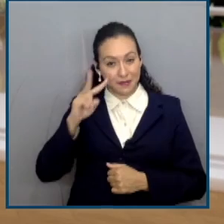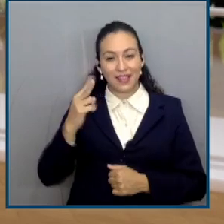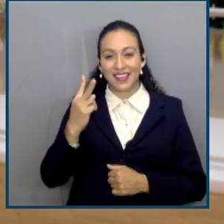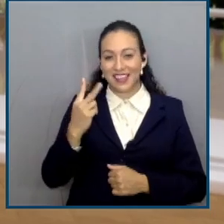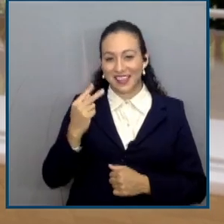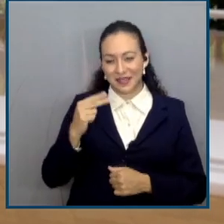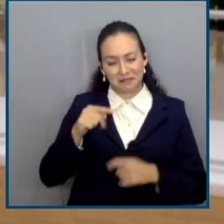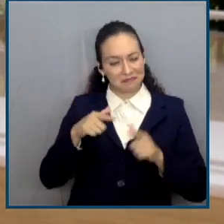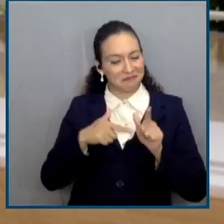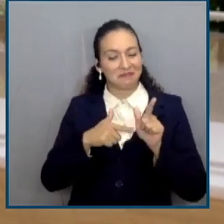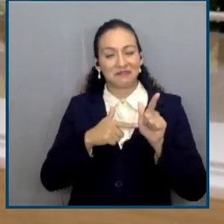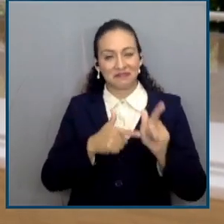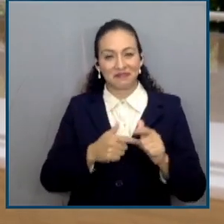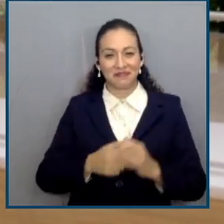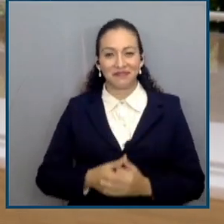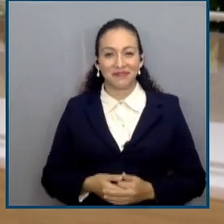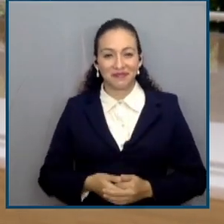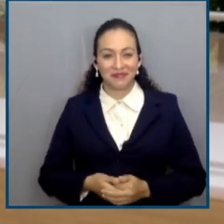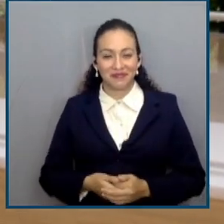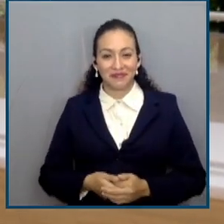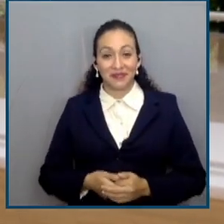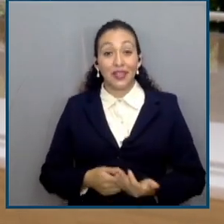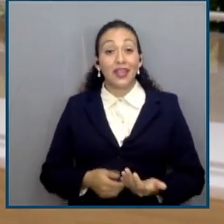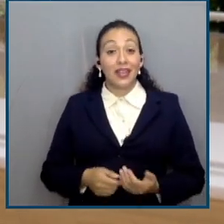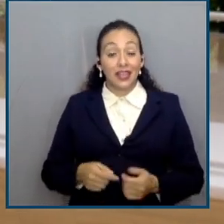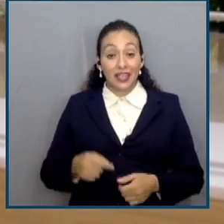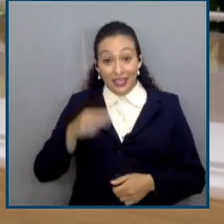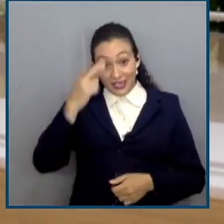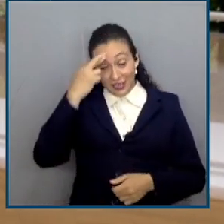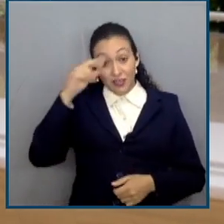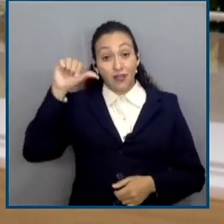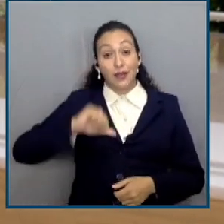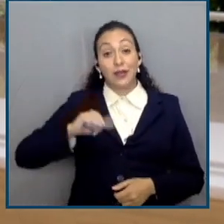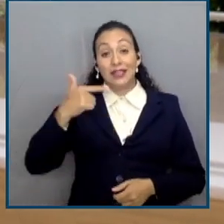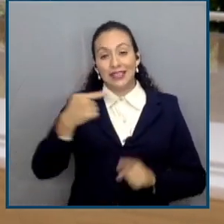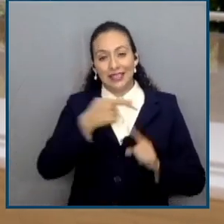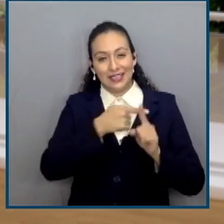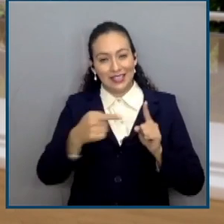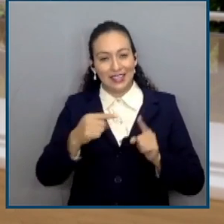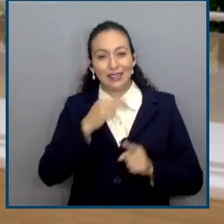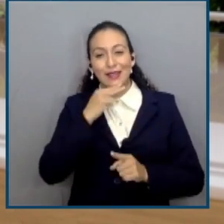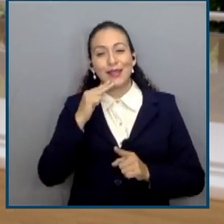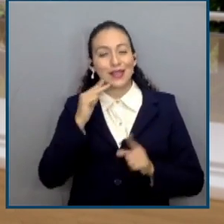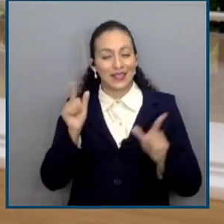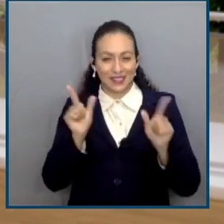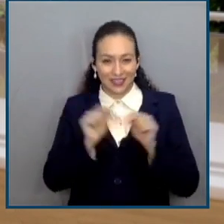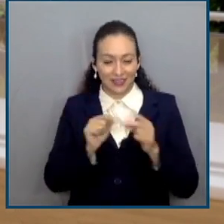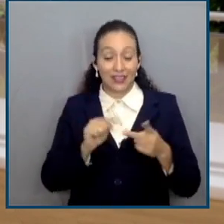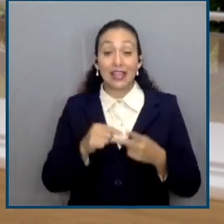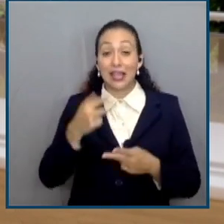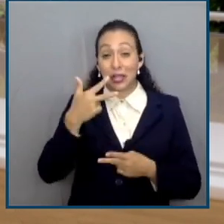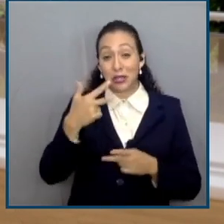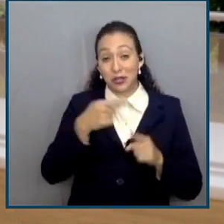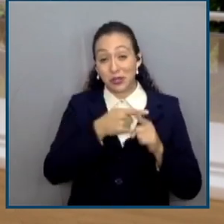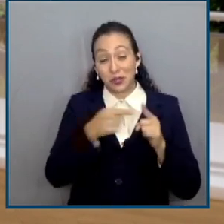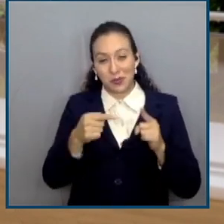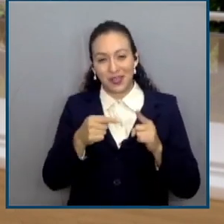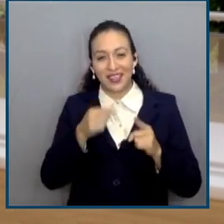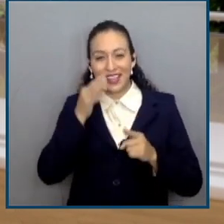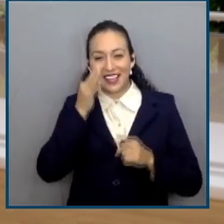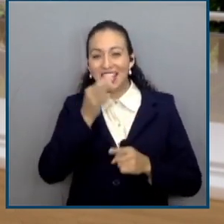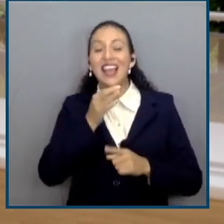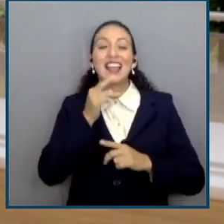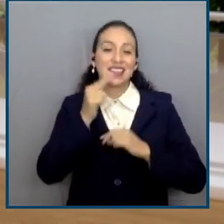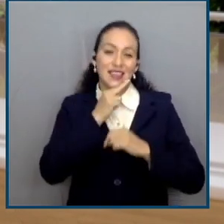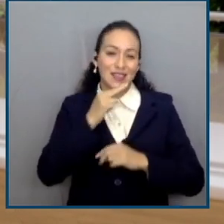Judicial de la Federación. Le invito a seguir a las 19:30 horas nuestro avance informativo y a las 8:30 de la noche el noticiario nocturno. Le